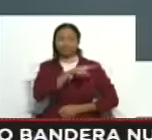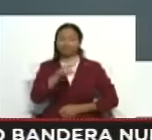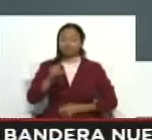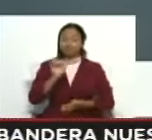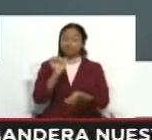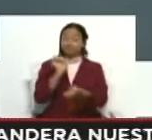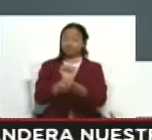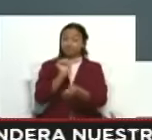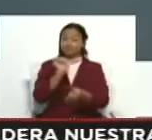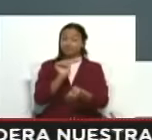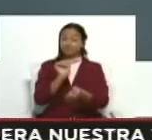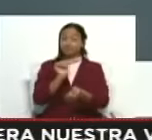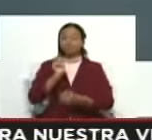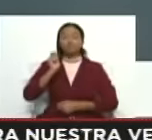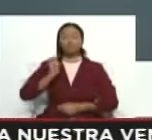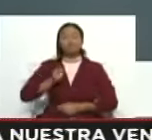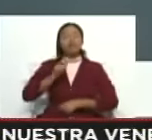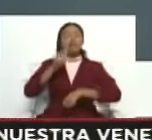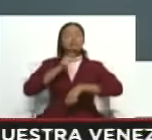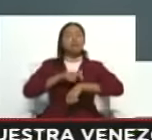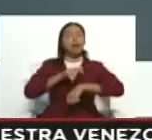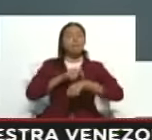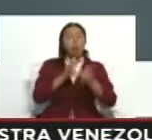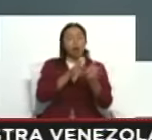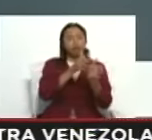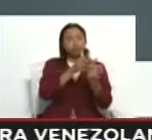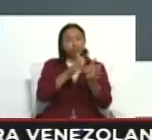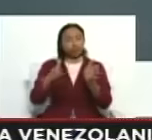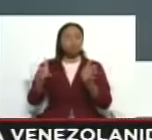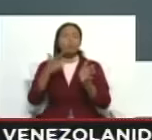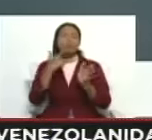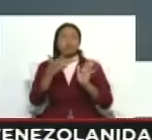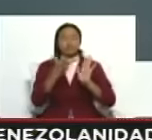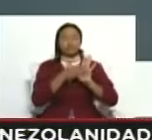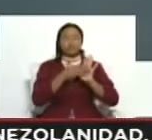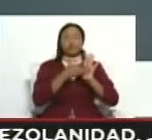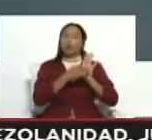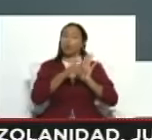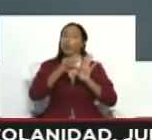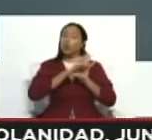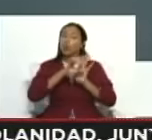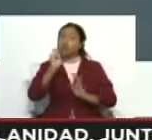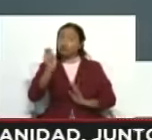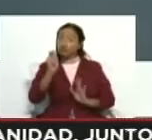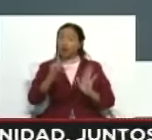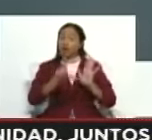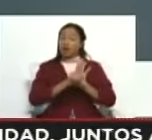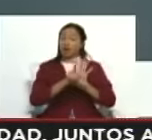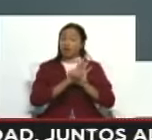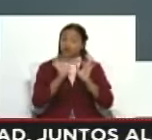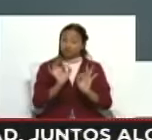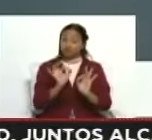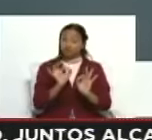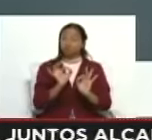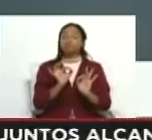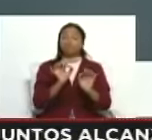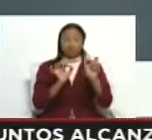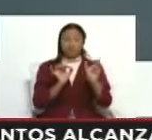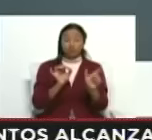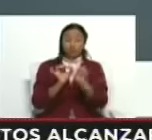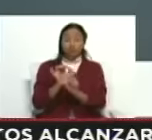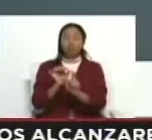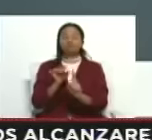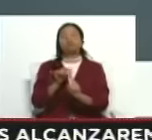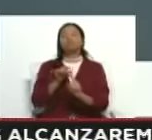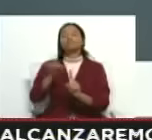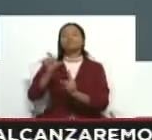momento correspondiente, como lo establece la Constitución y la ley. No solamente imputados, van a ser acusados por los